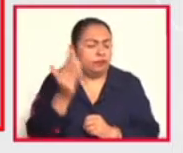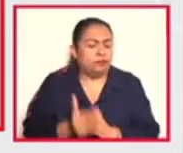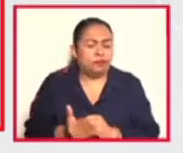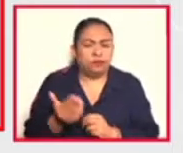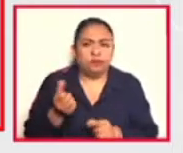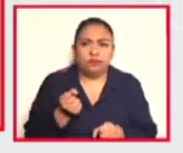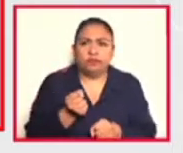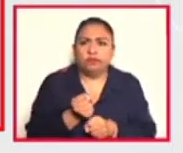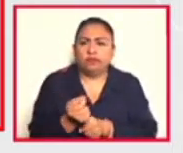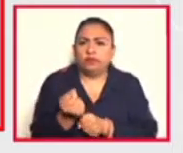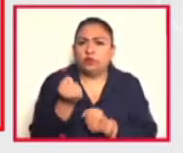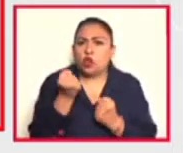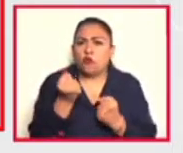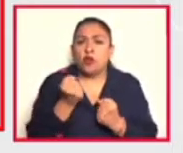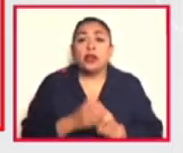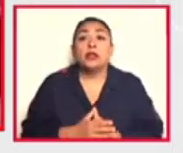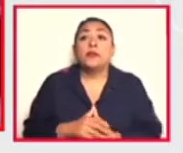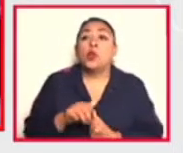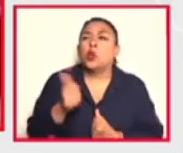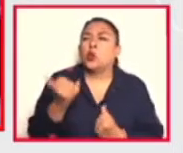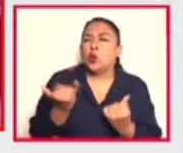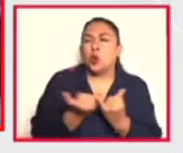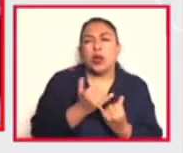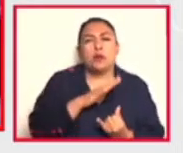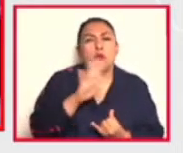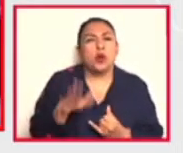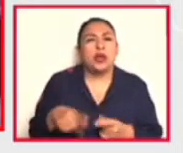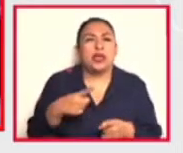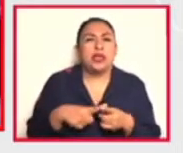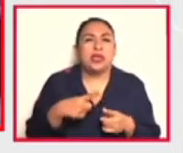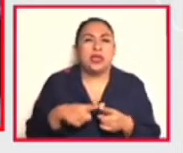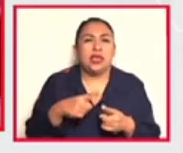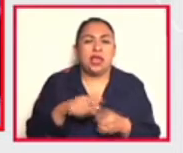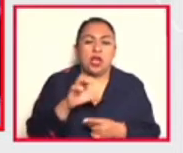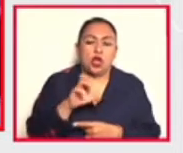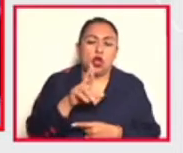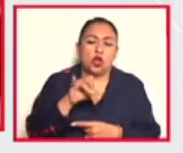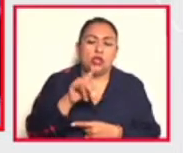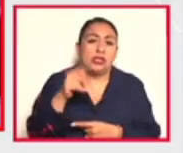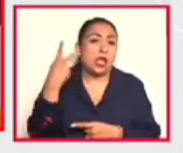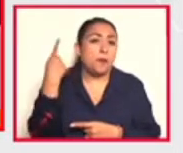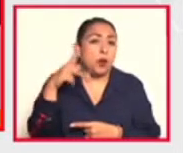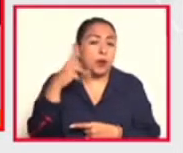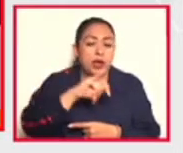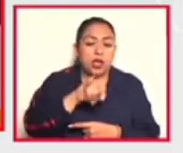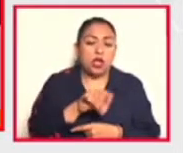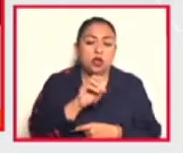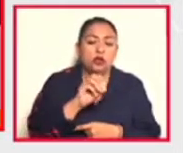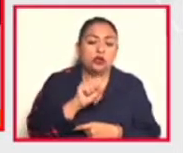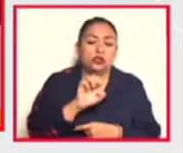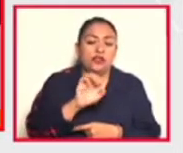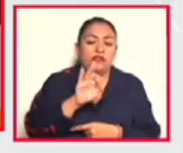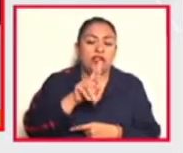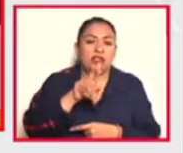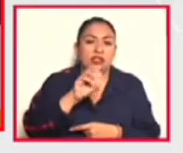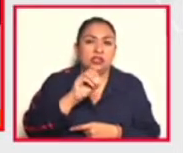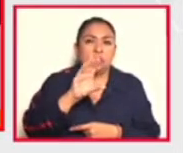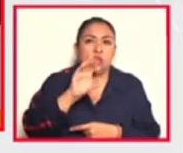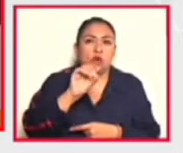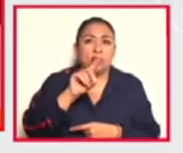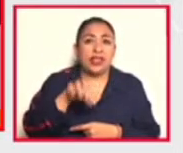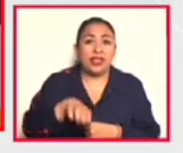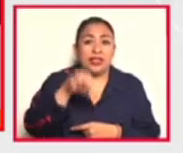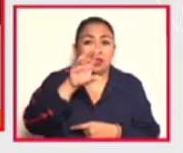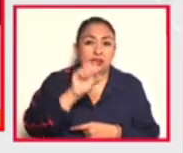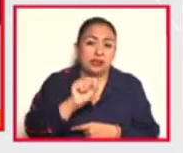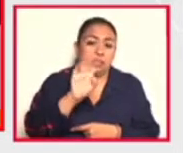vía pública. Y también lamentamos la partida del cronista, ensayista y poeta poblano José Francisco Conde Ortega. Él tenía 69 años de